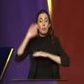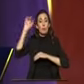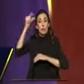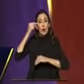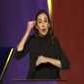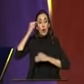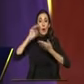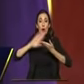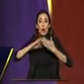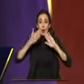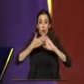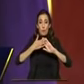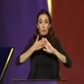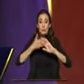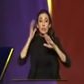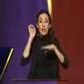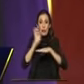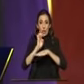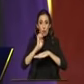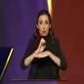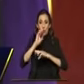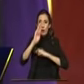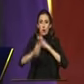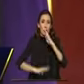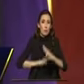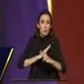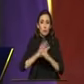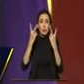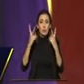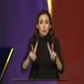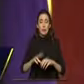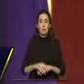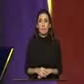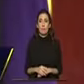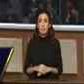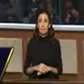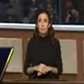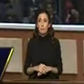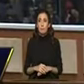las comunidades, con el país y con el planeta.